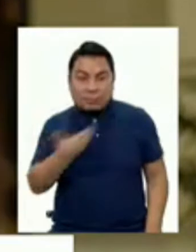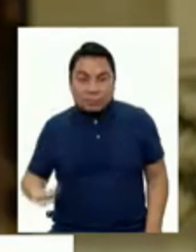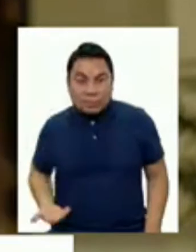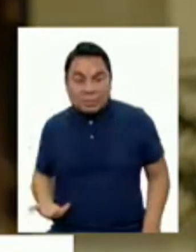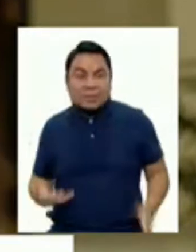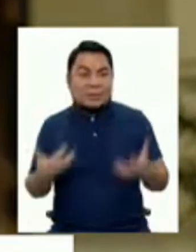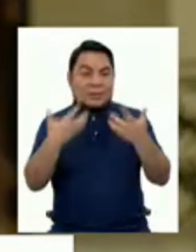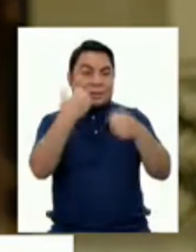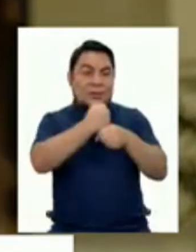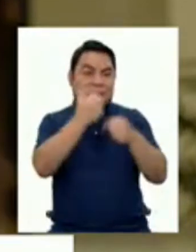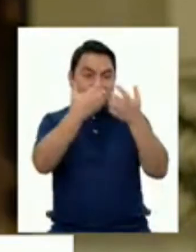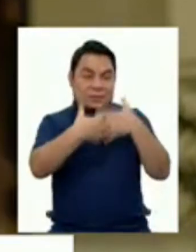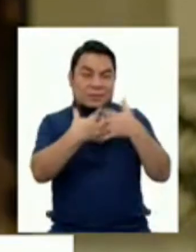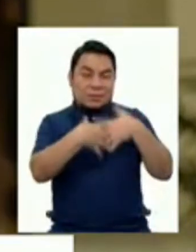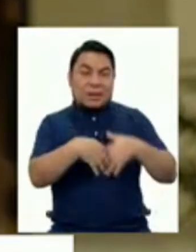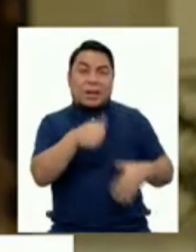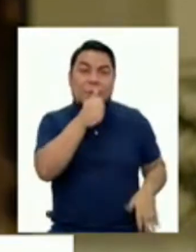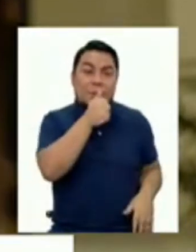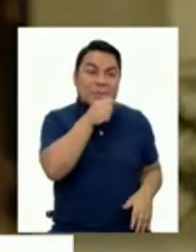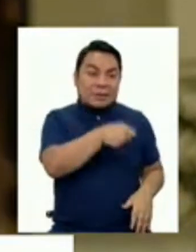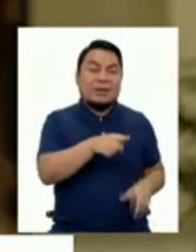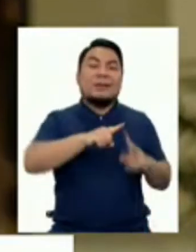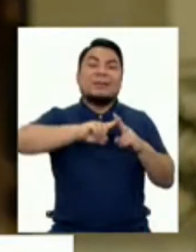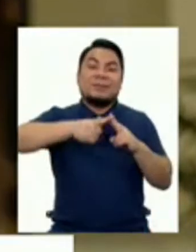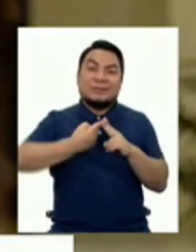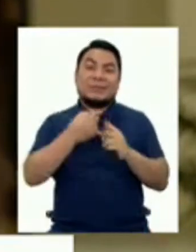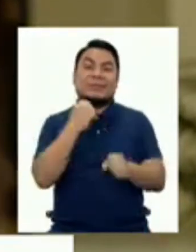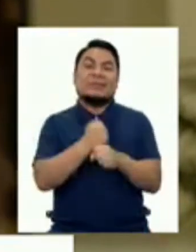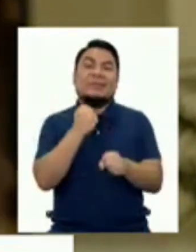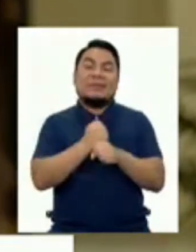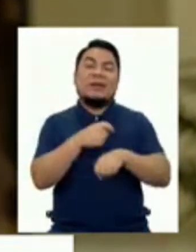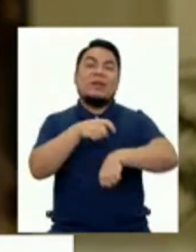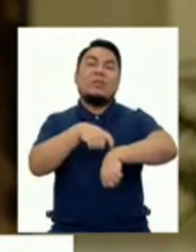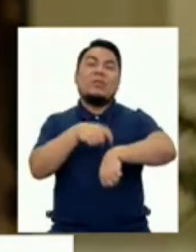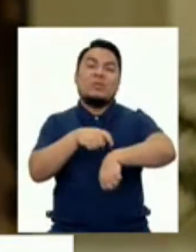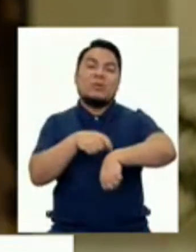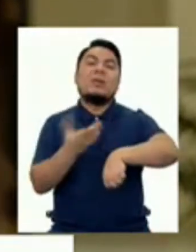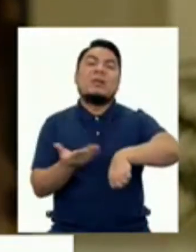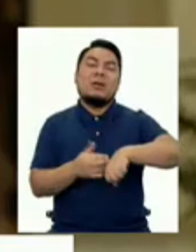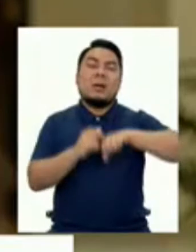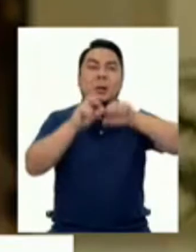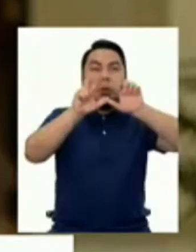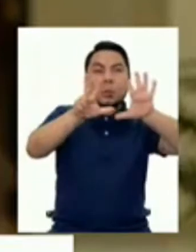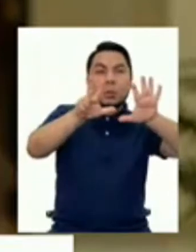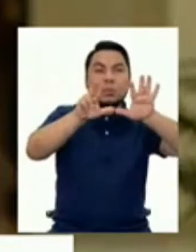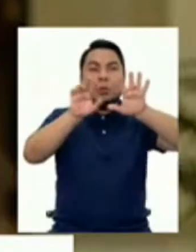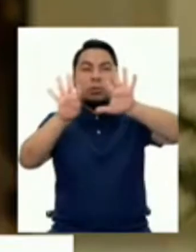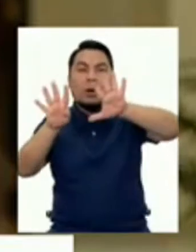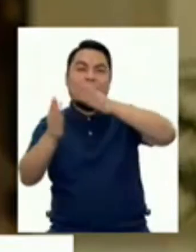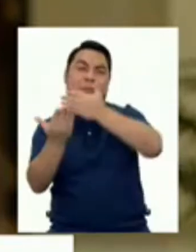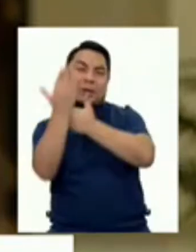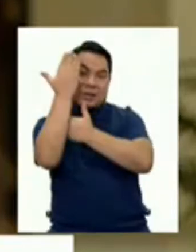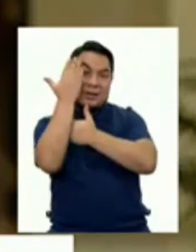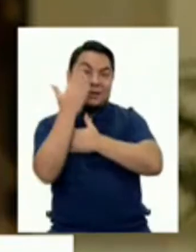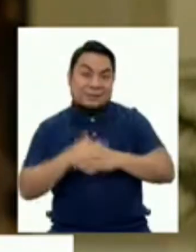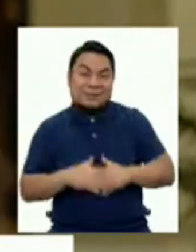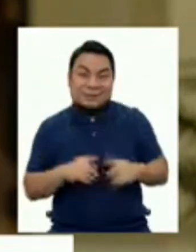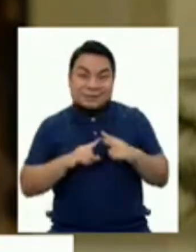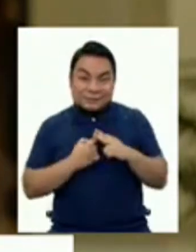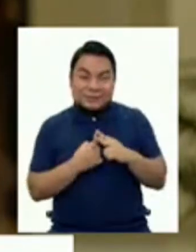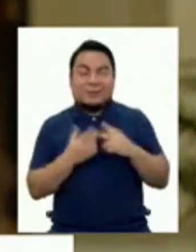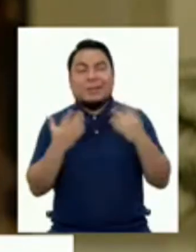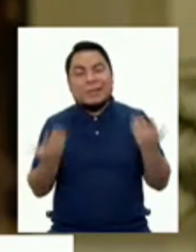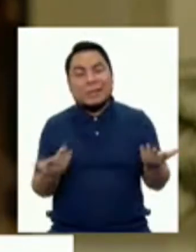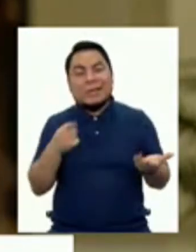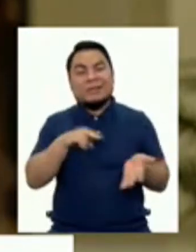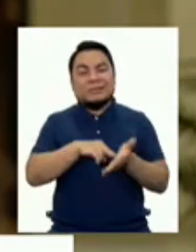y de la actividad privada inician su hora de trabajo entre 8 y 9 de la mañana. Lo que